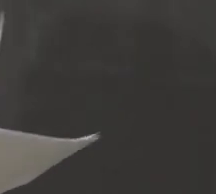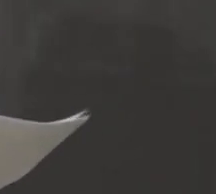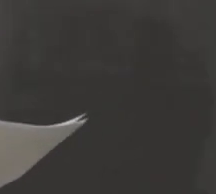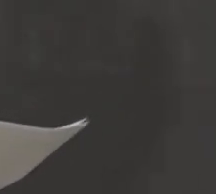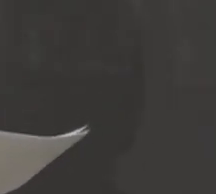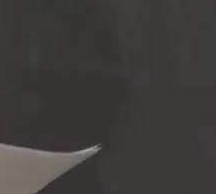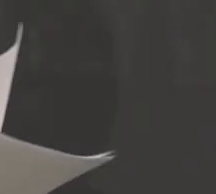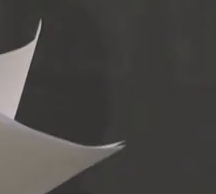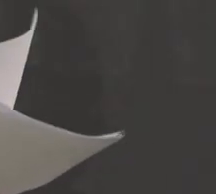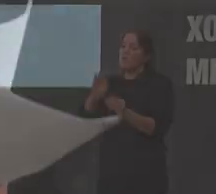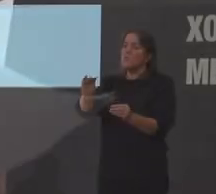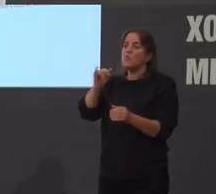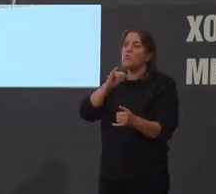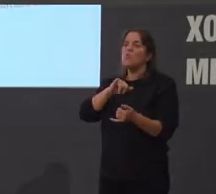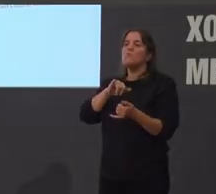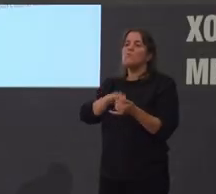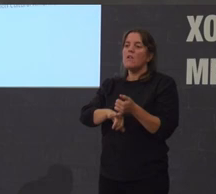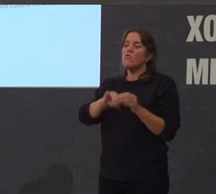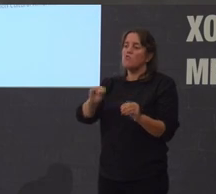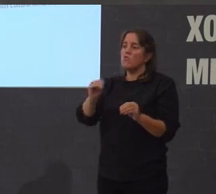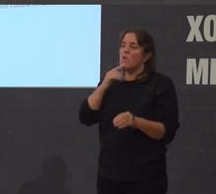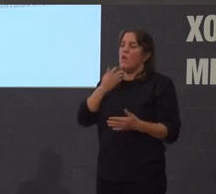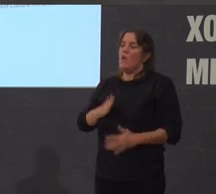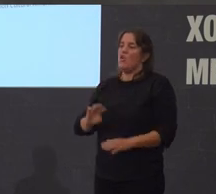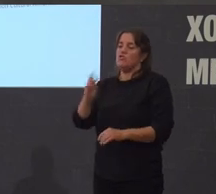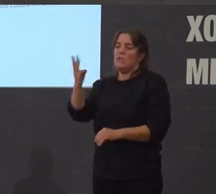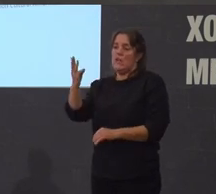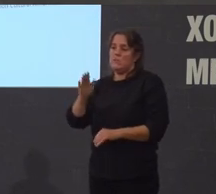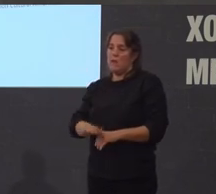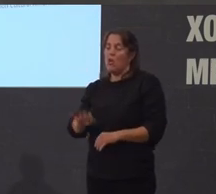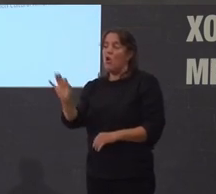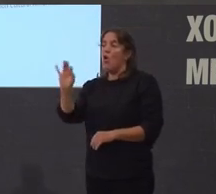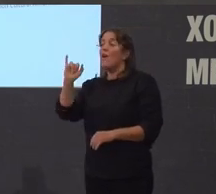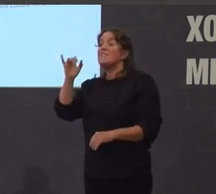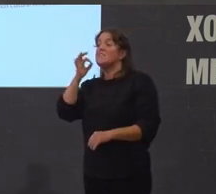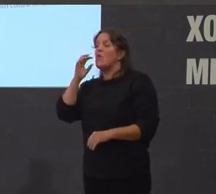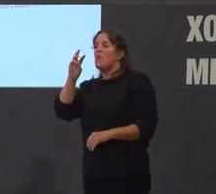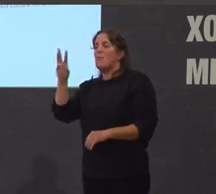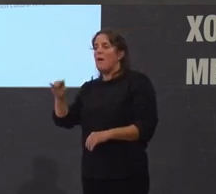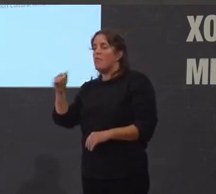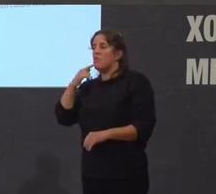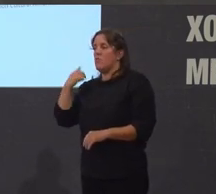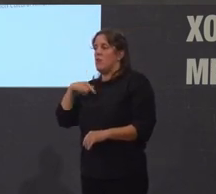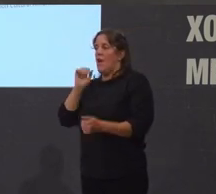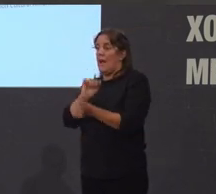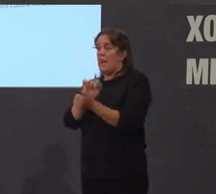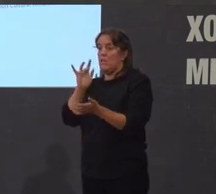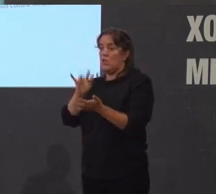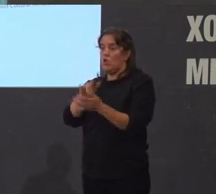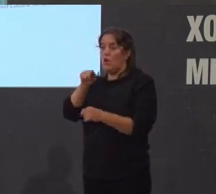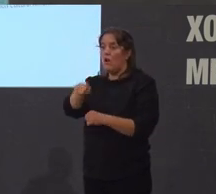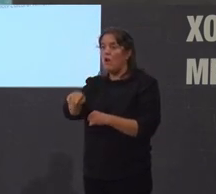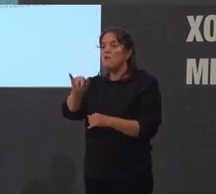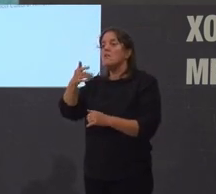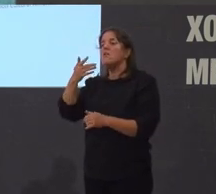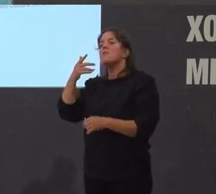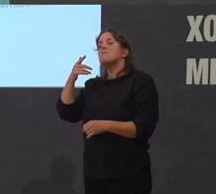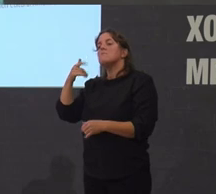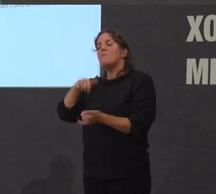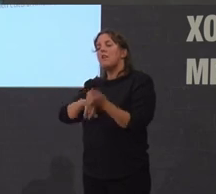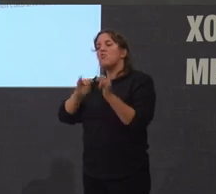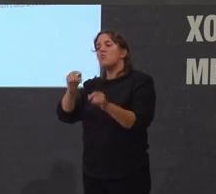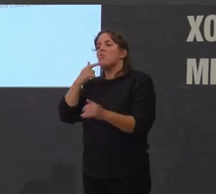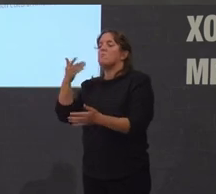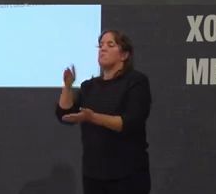albino sánchez se quedará con tres niños pequeños o isaura patos que sea este verano cárter que mataran